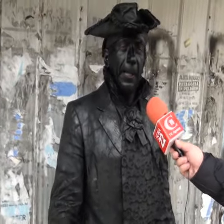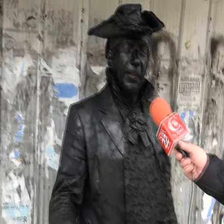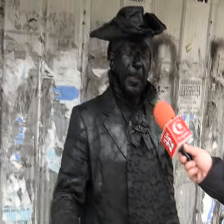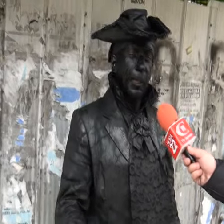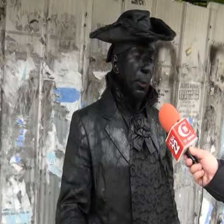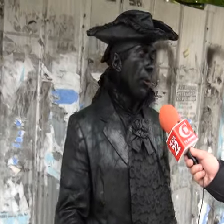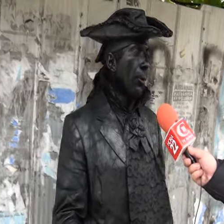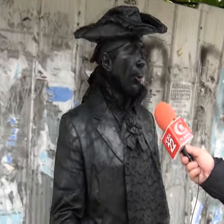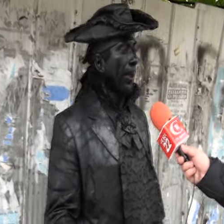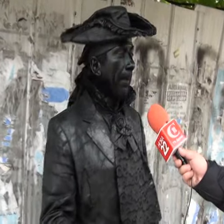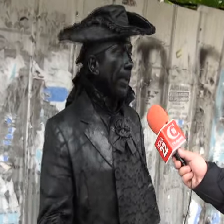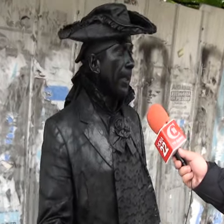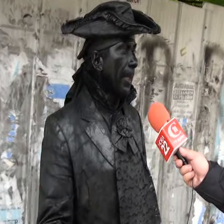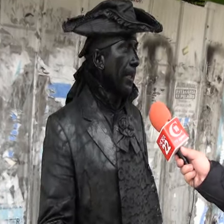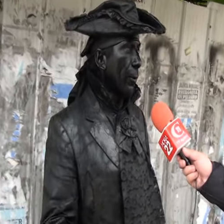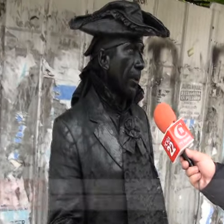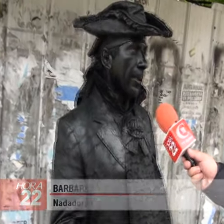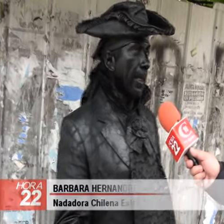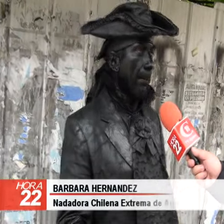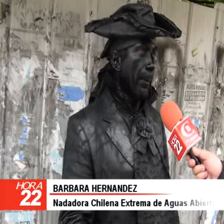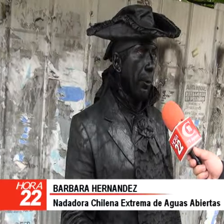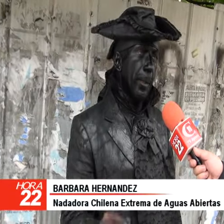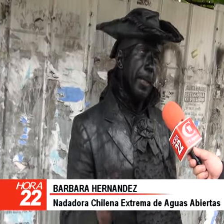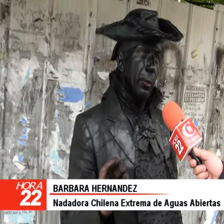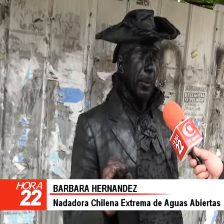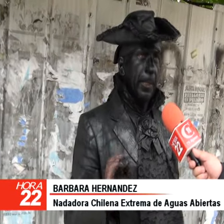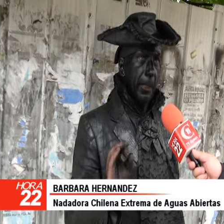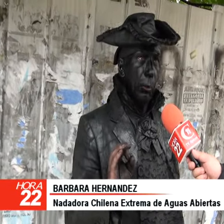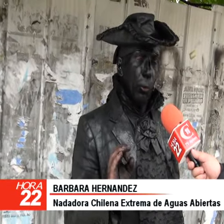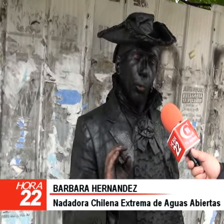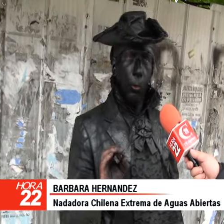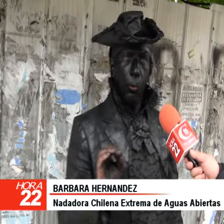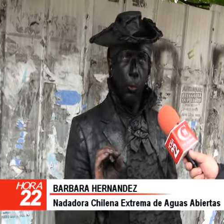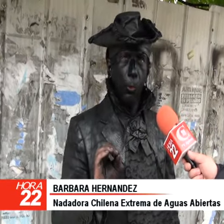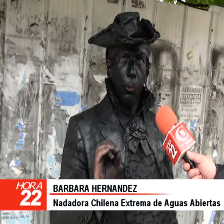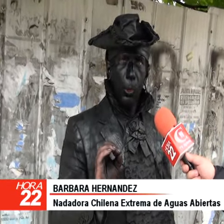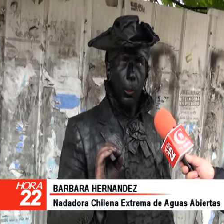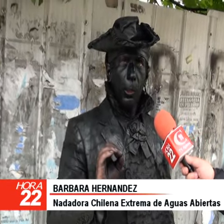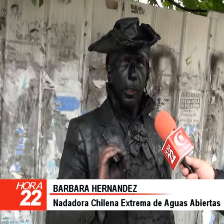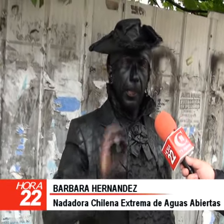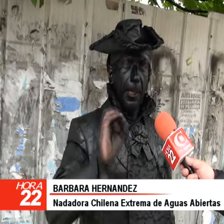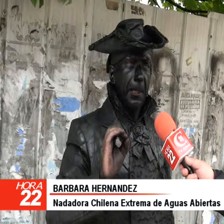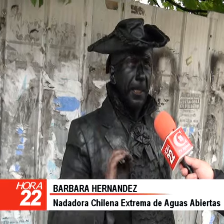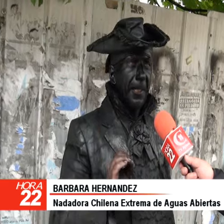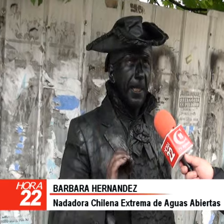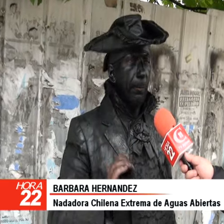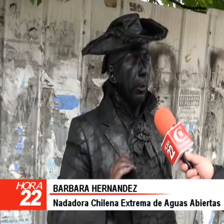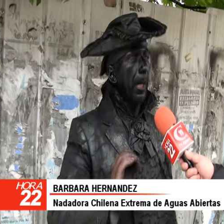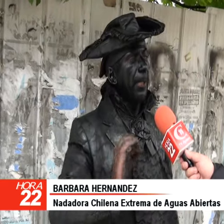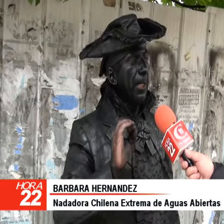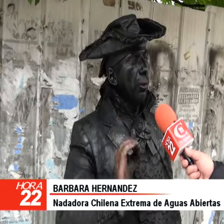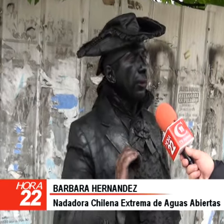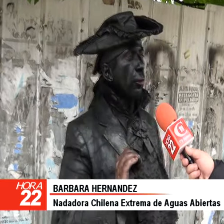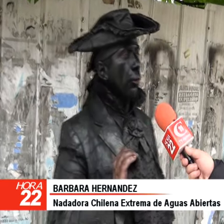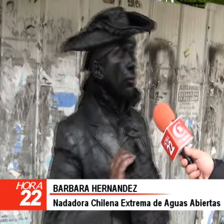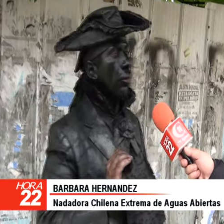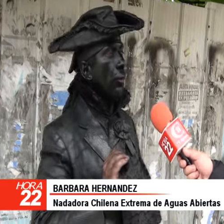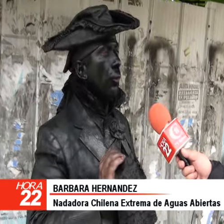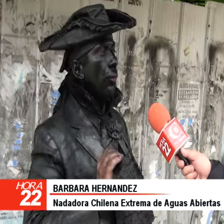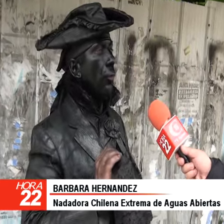Ya, el secreto del maquillaje son artesanal, pero no voy a decirlo. La característica, porque hay niños